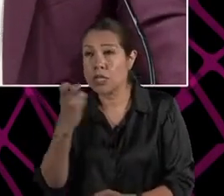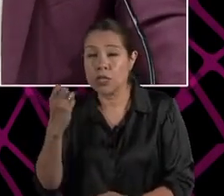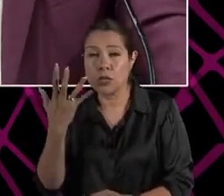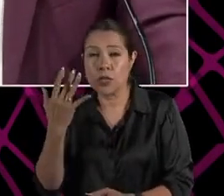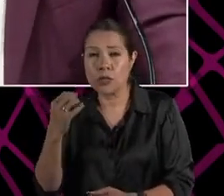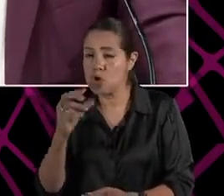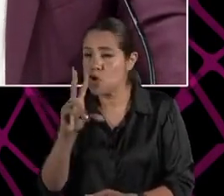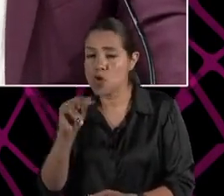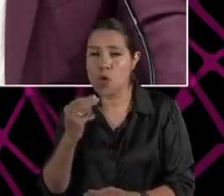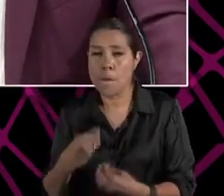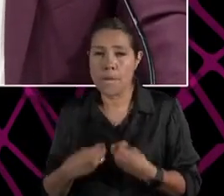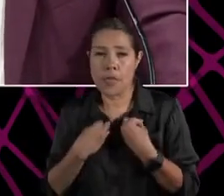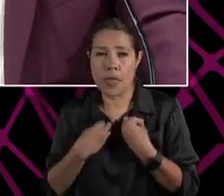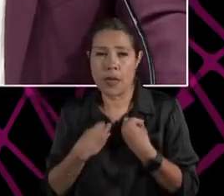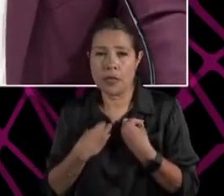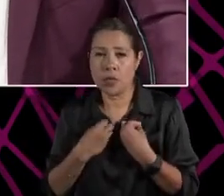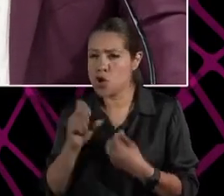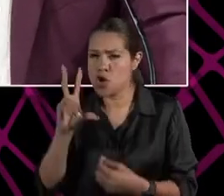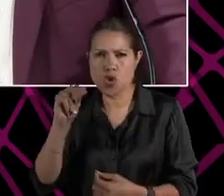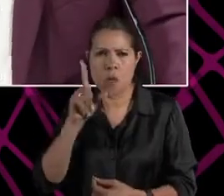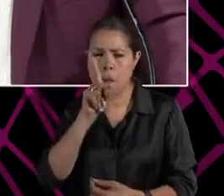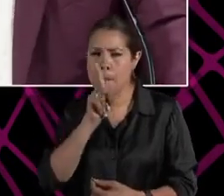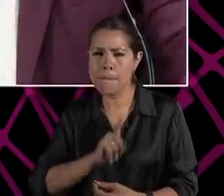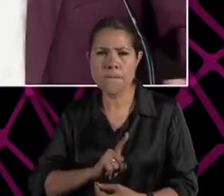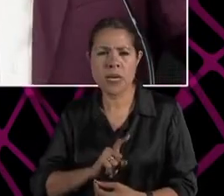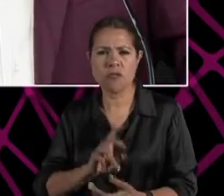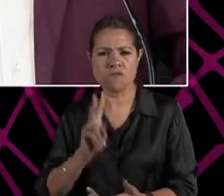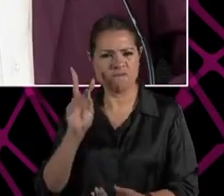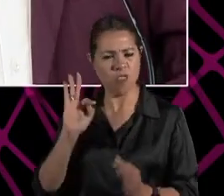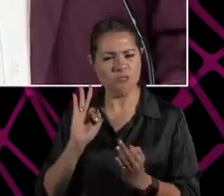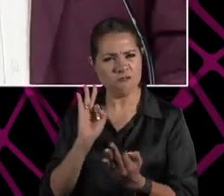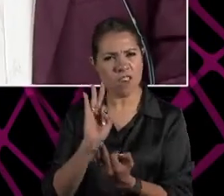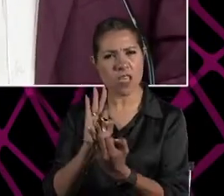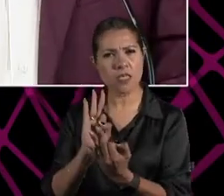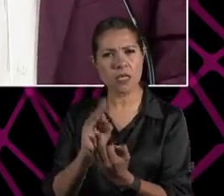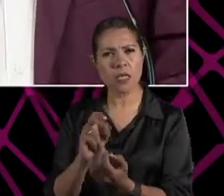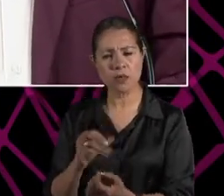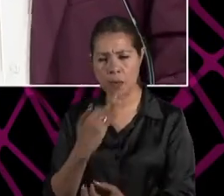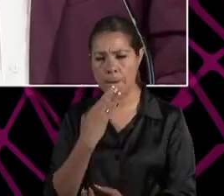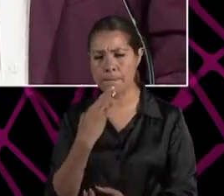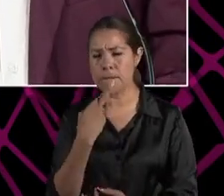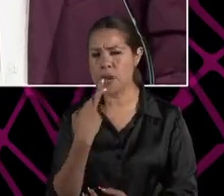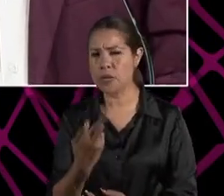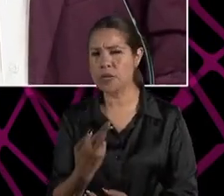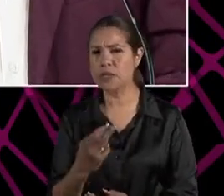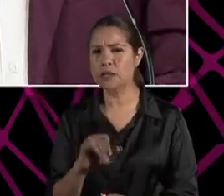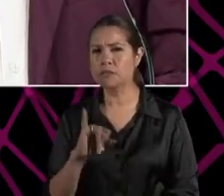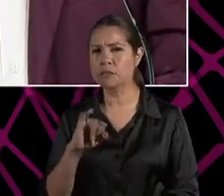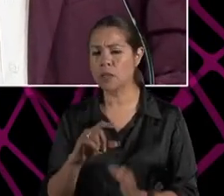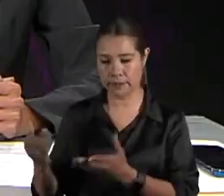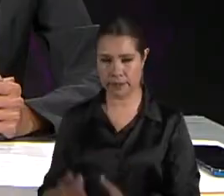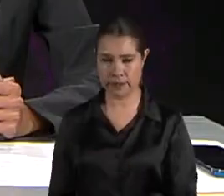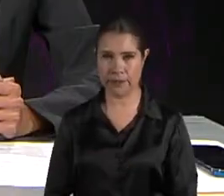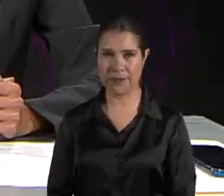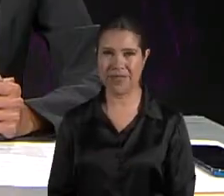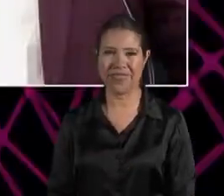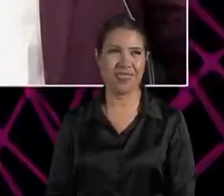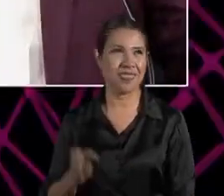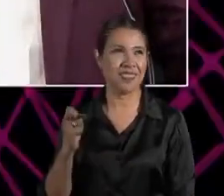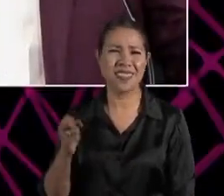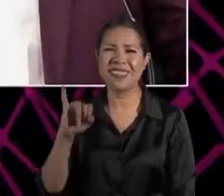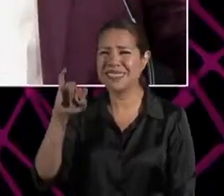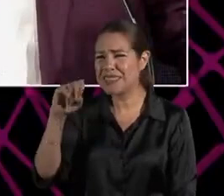252 personas. No miento, hablo de frente con datos precisos, muy claros que están en las cifras oficiales. Es que